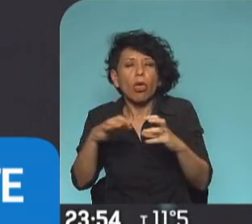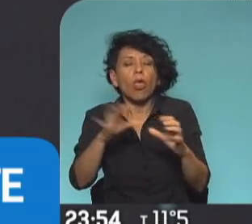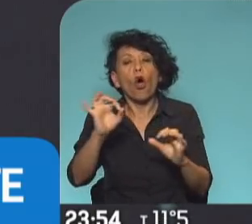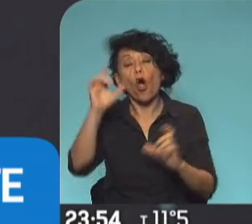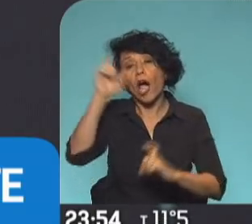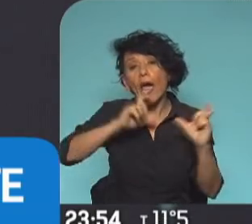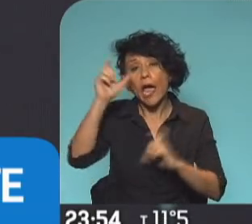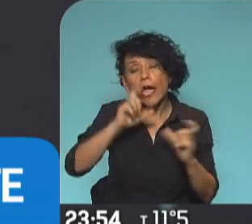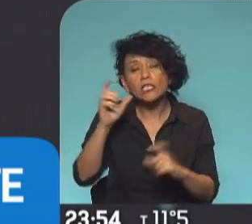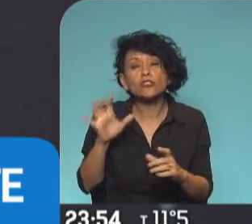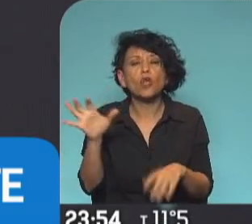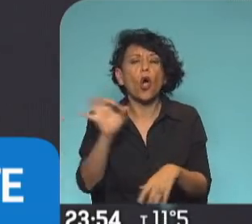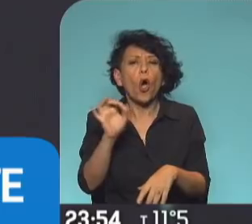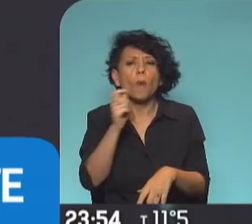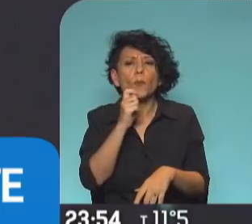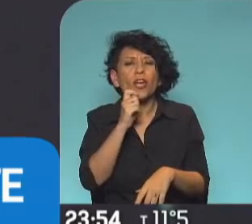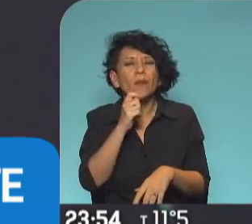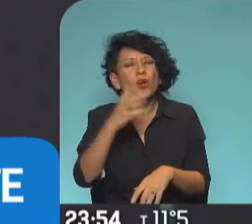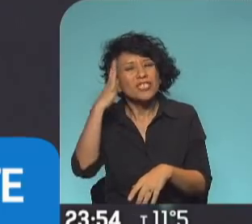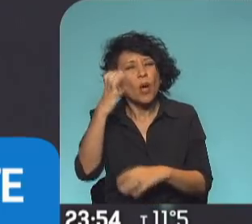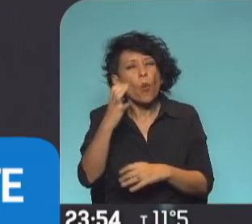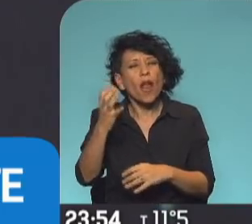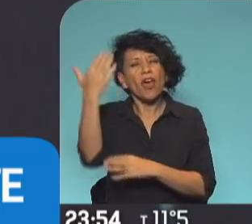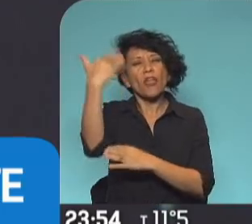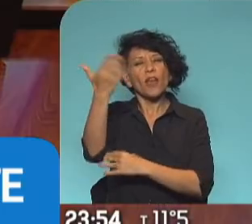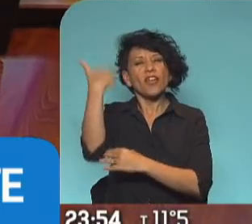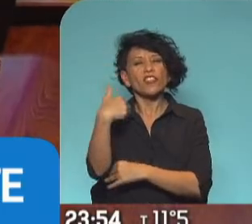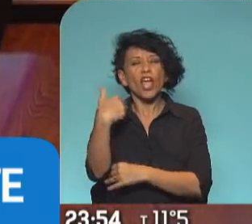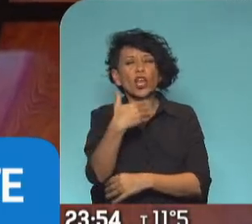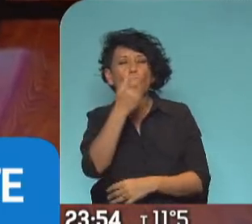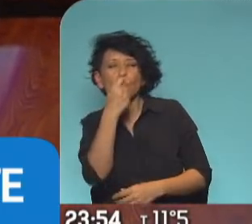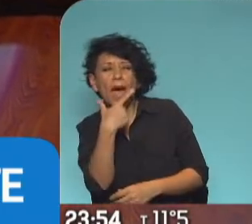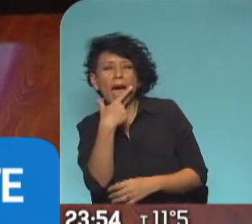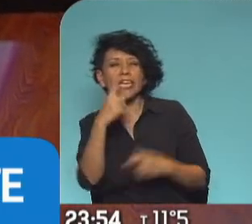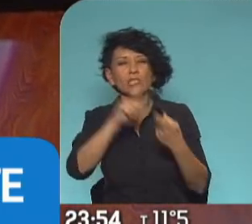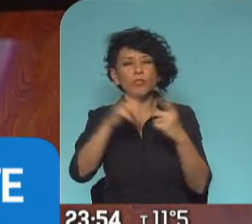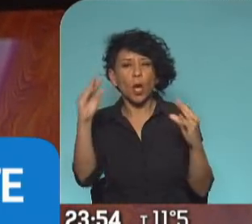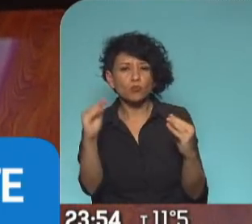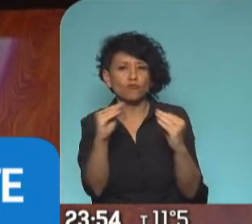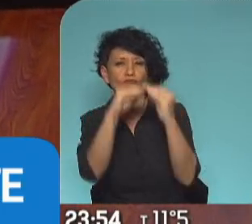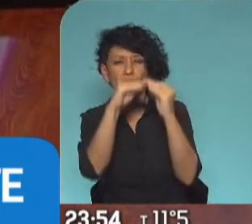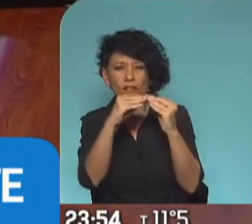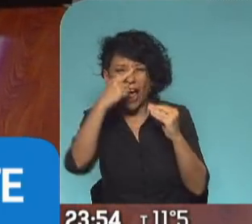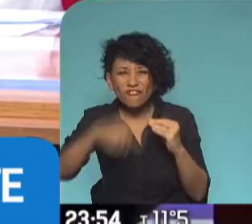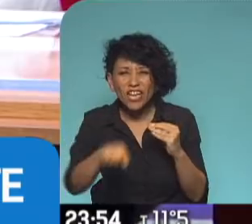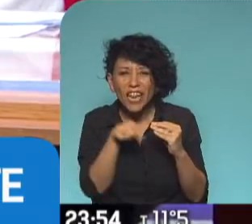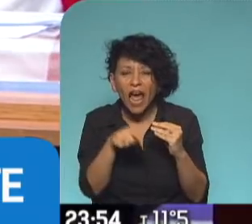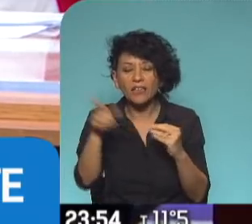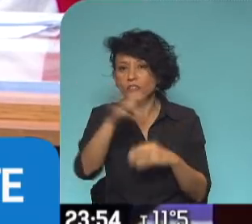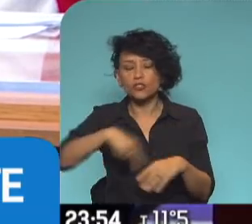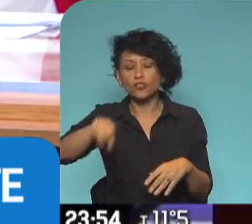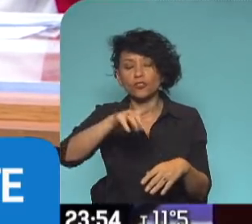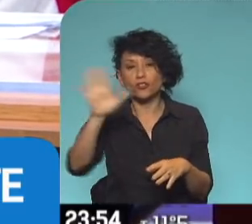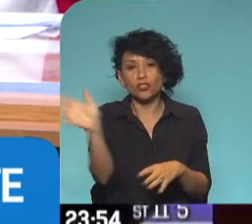gestos, ¿no? Por ejemplo, Sí. si se acuerdan el beso de Julián Tal cual. Aguada y Fundamental, Macri tal cual. al cerrar el debate. Es decir,